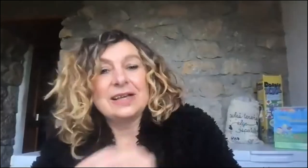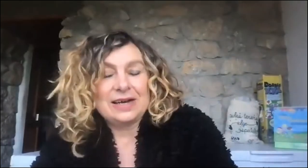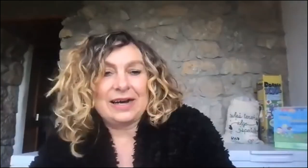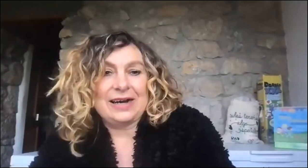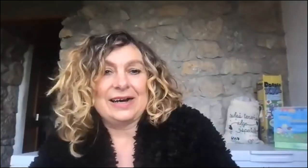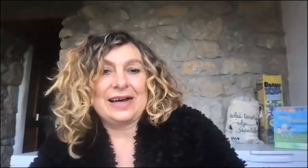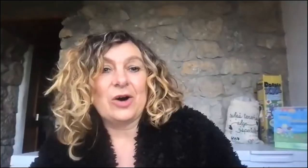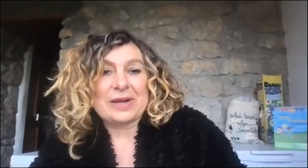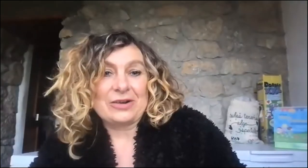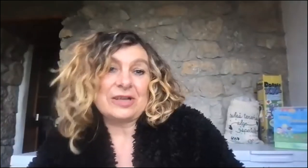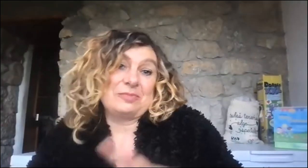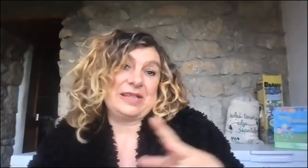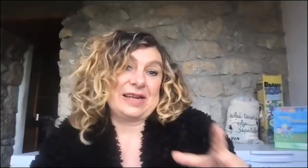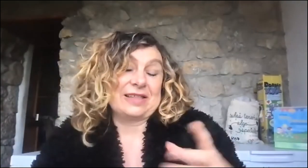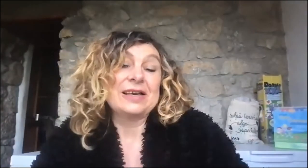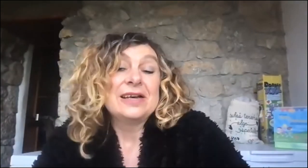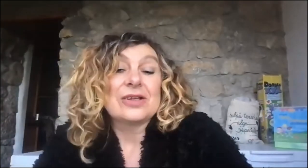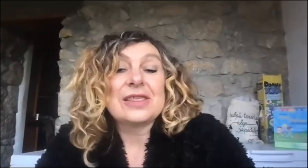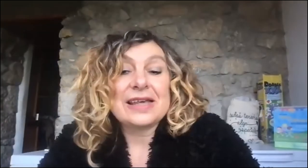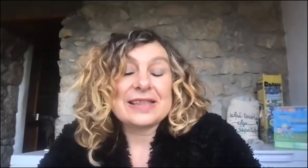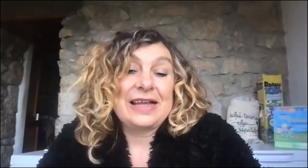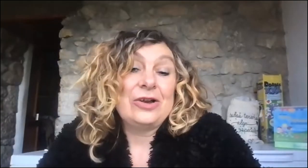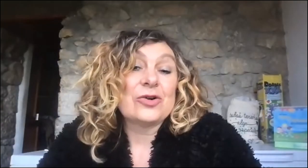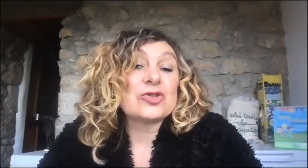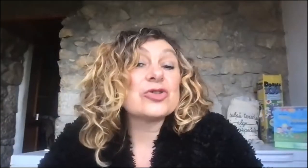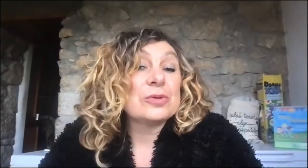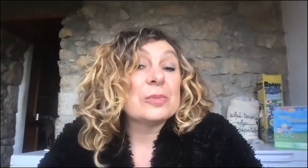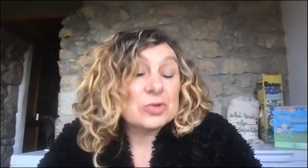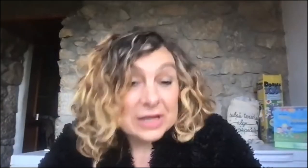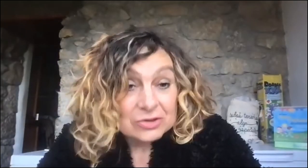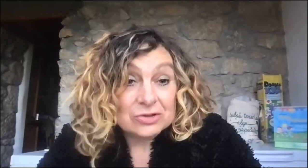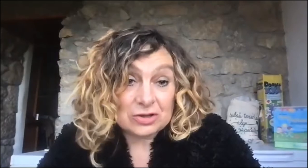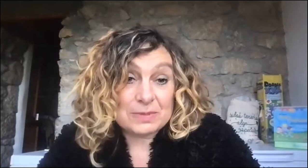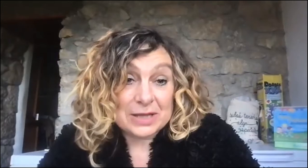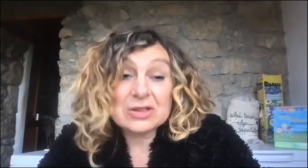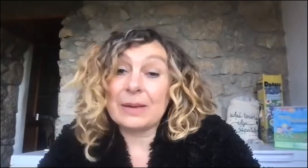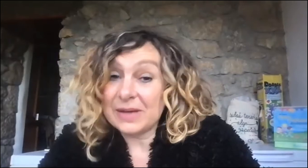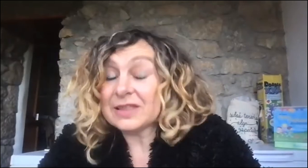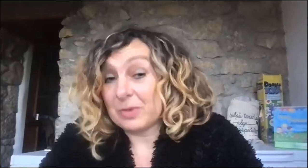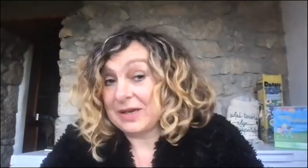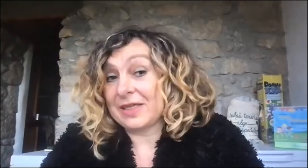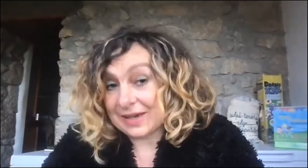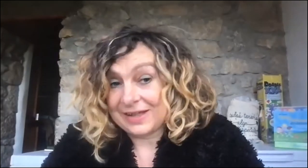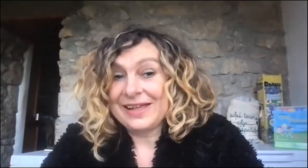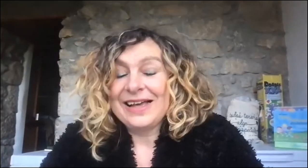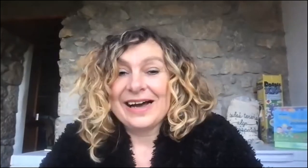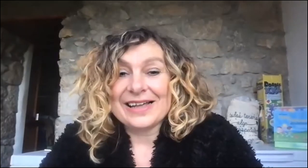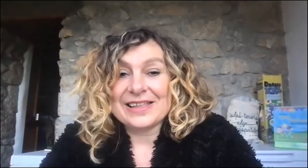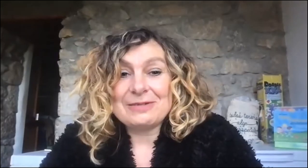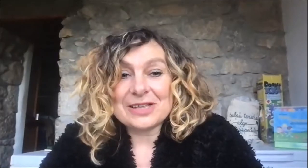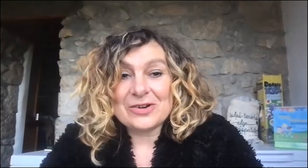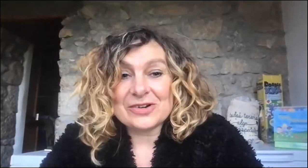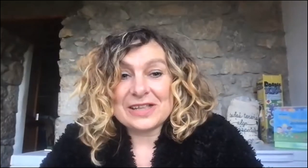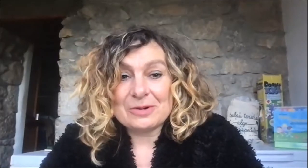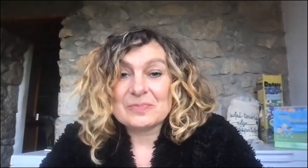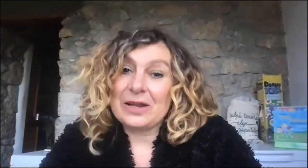enfoque a la obra, ¿no? Que es mi interés. Entonces, en los museos y otros espacios también se pueden hacer